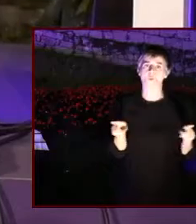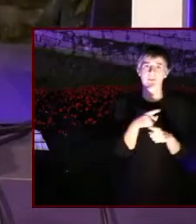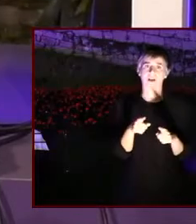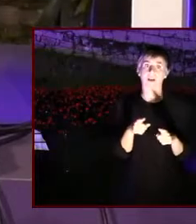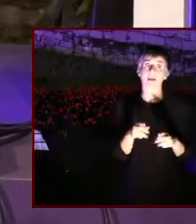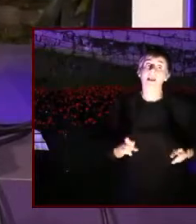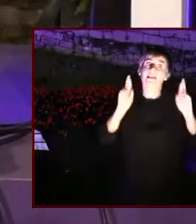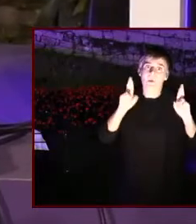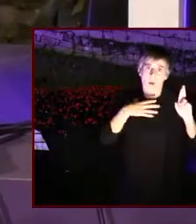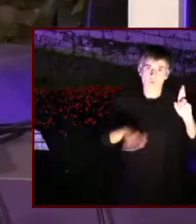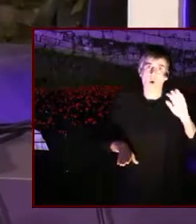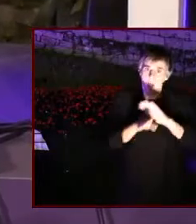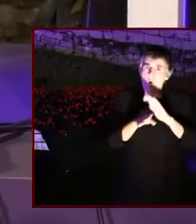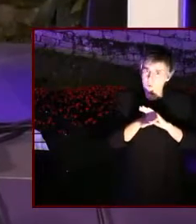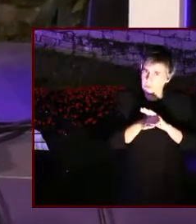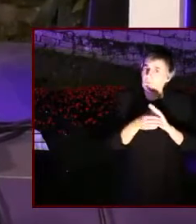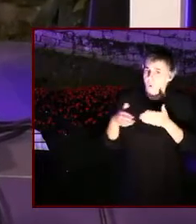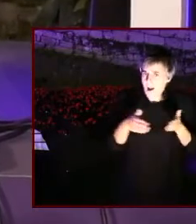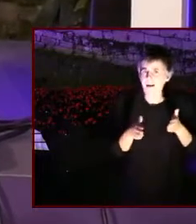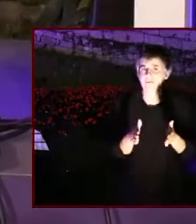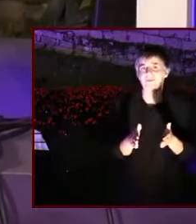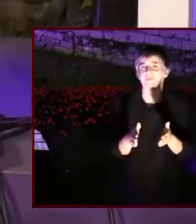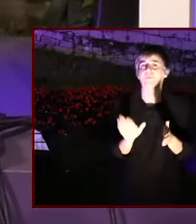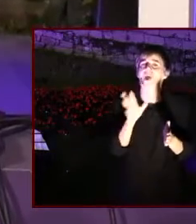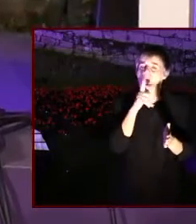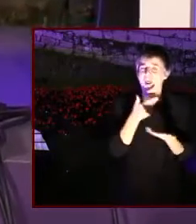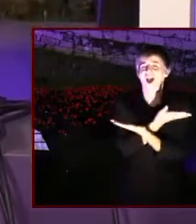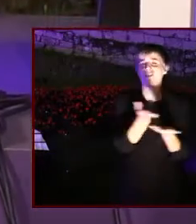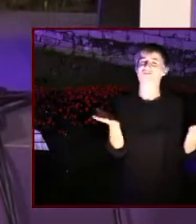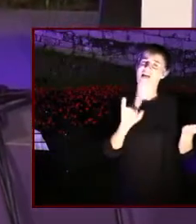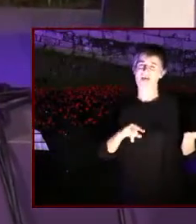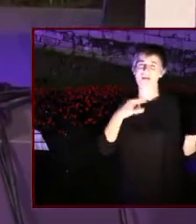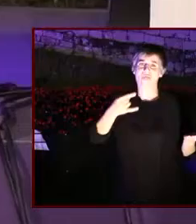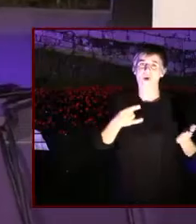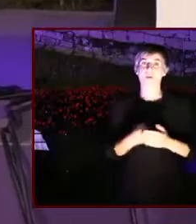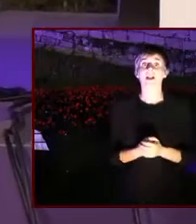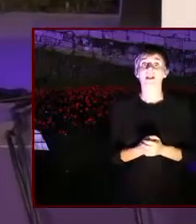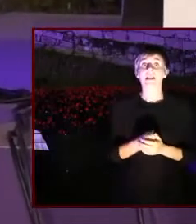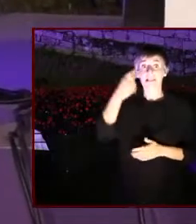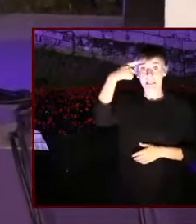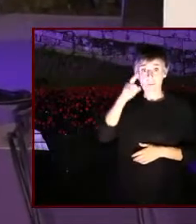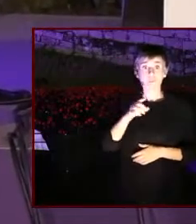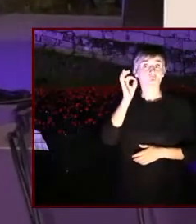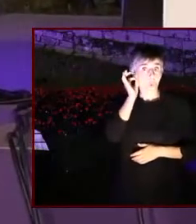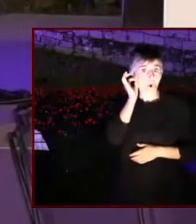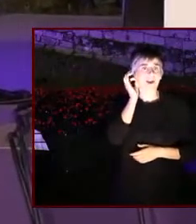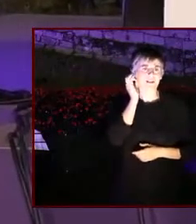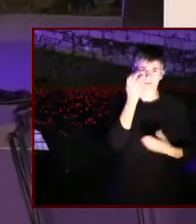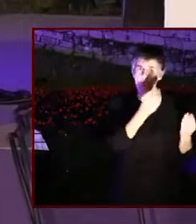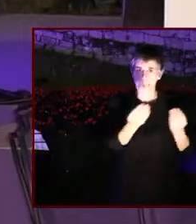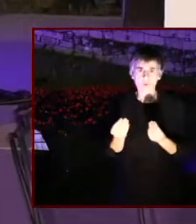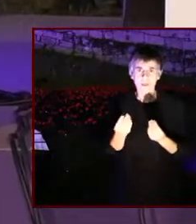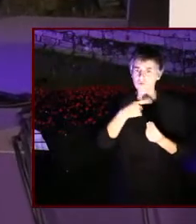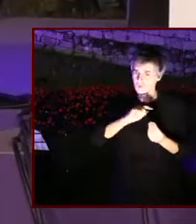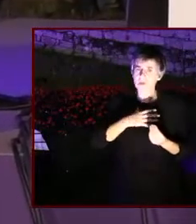poidan continuar, pero agora con moitísima máis confianza. Sabendo que somos moitas as mulleres que estamos dispostas a